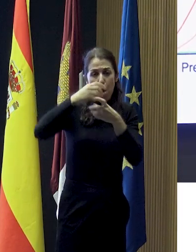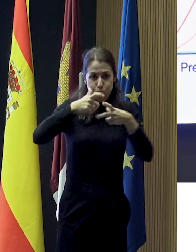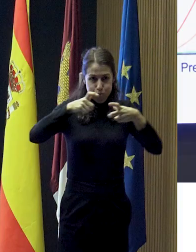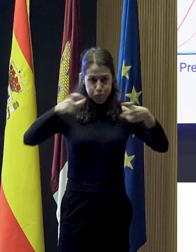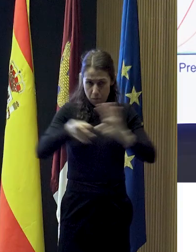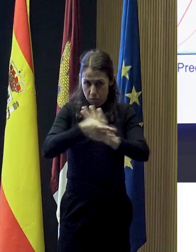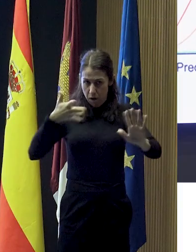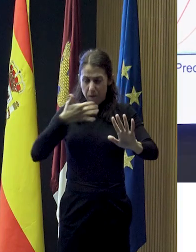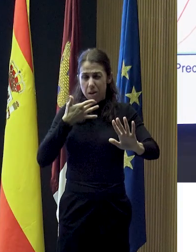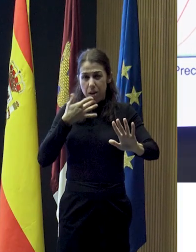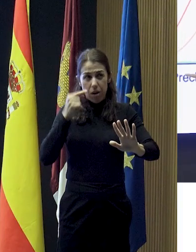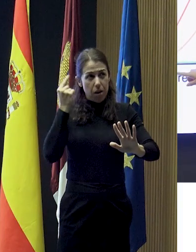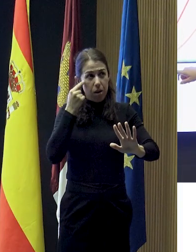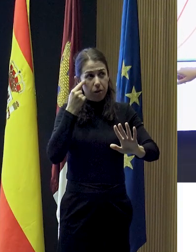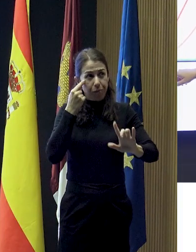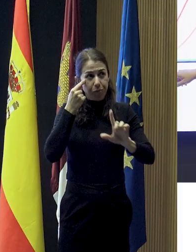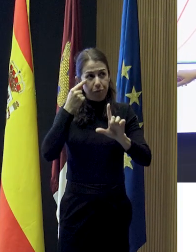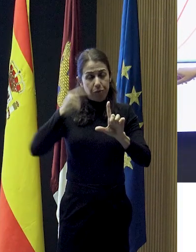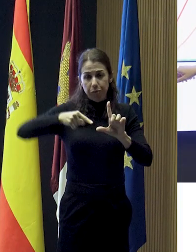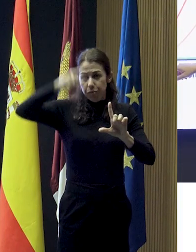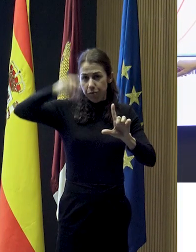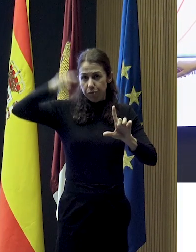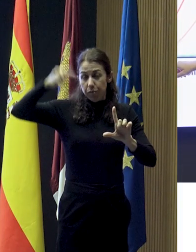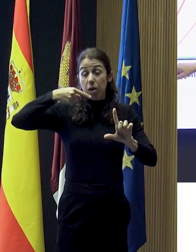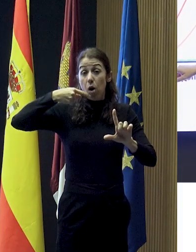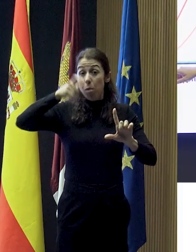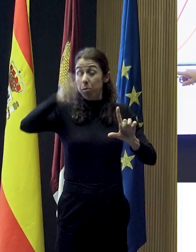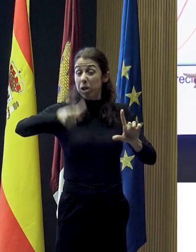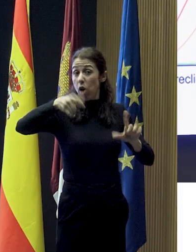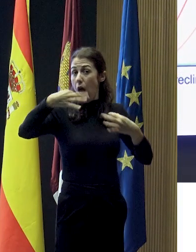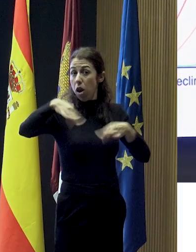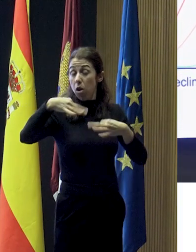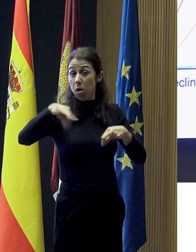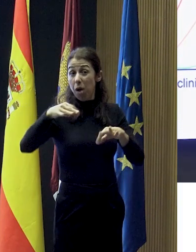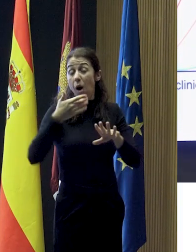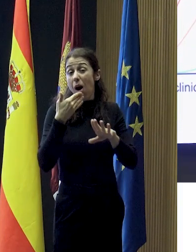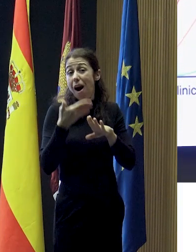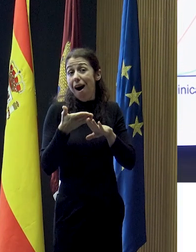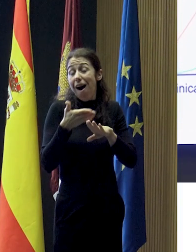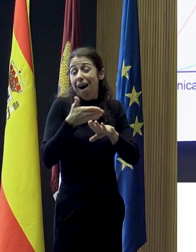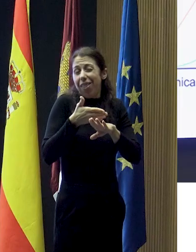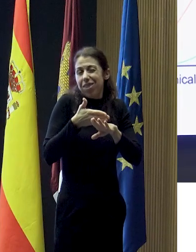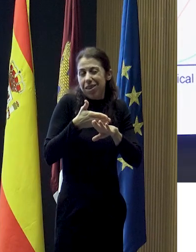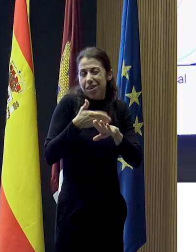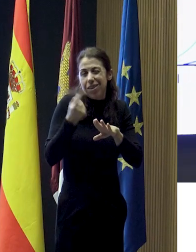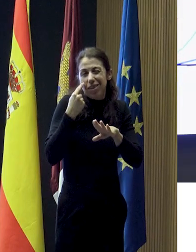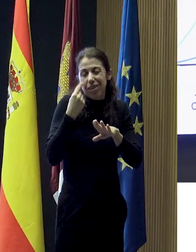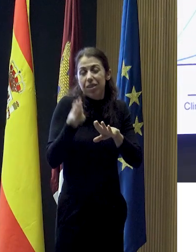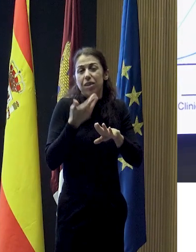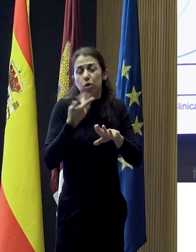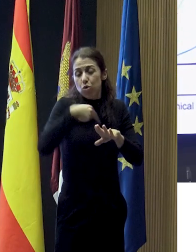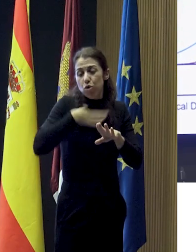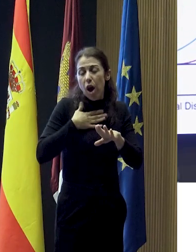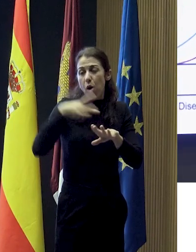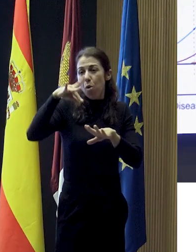¿veis? Y en este estadio estamos en un paciente normal o preclínico. Cuando nosotros tenemos